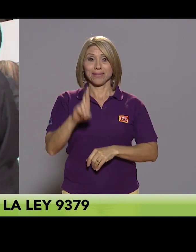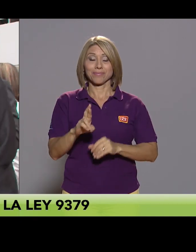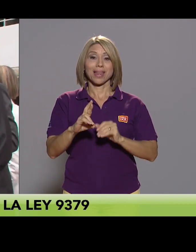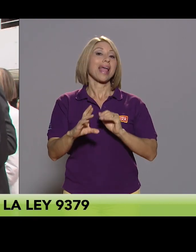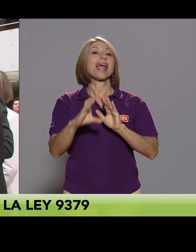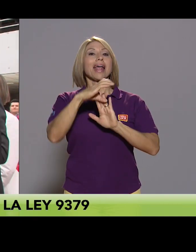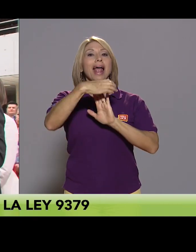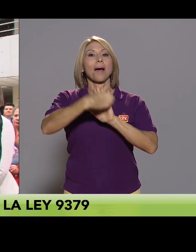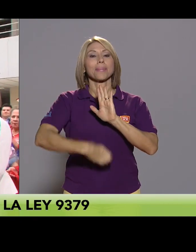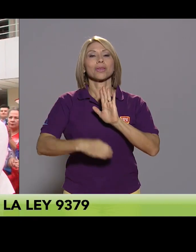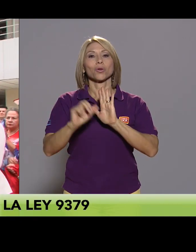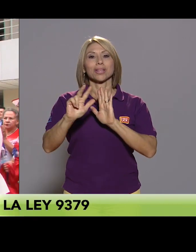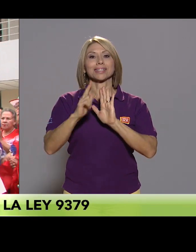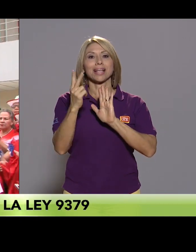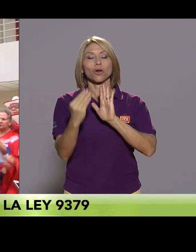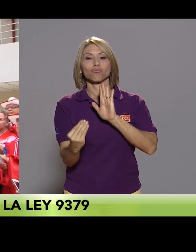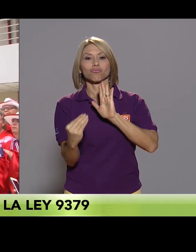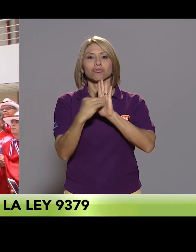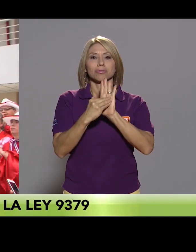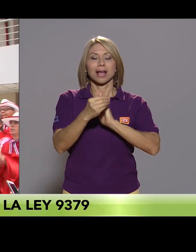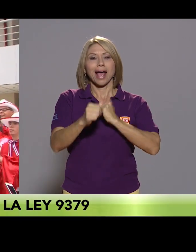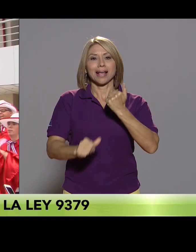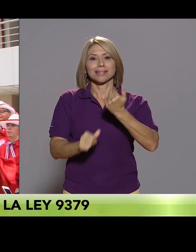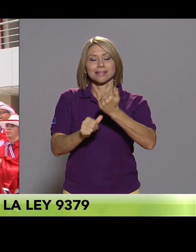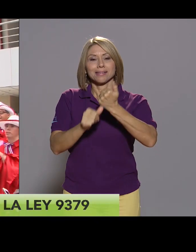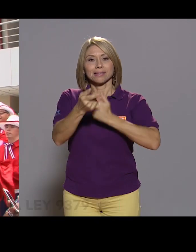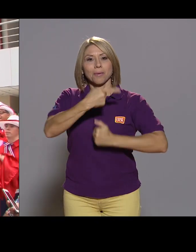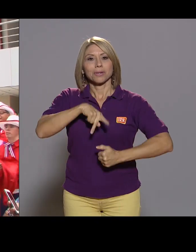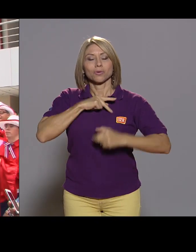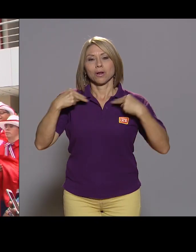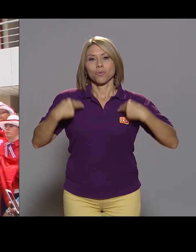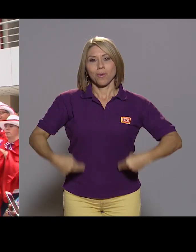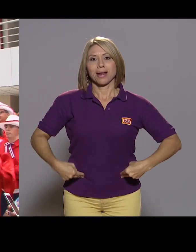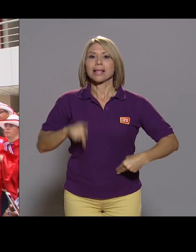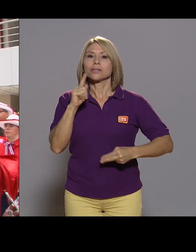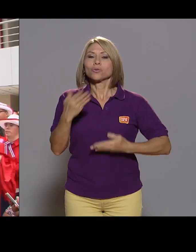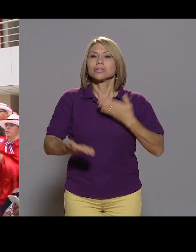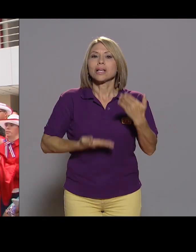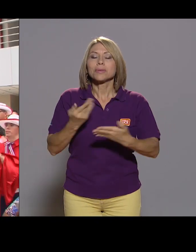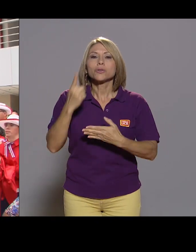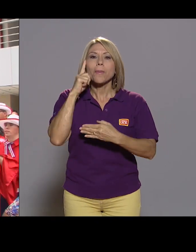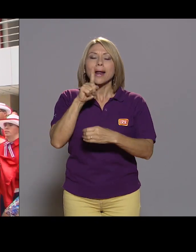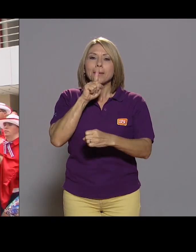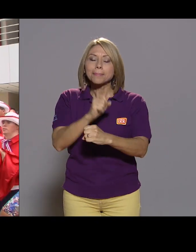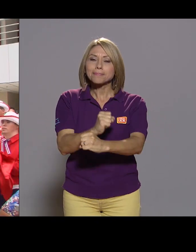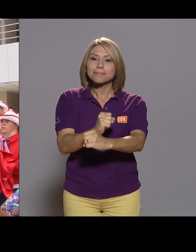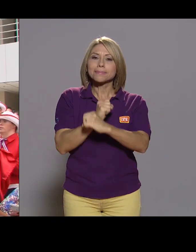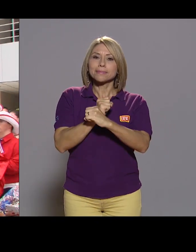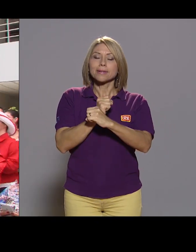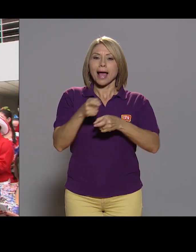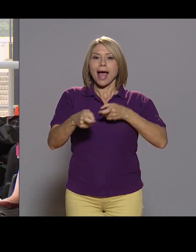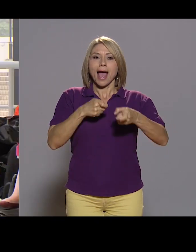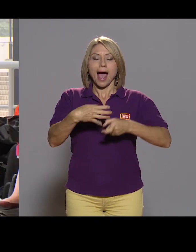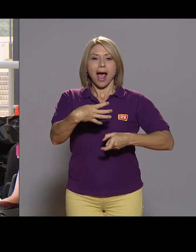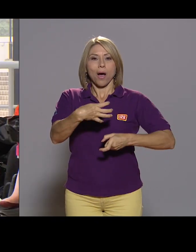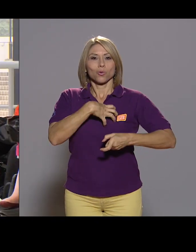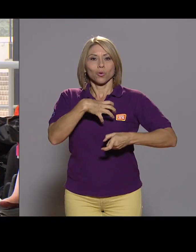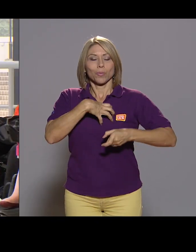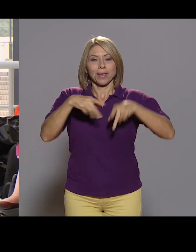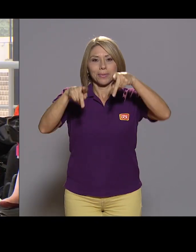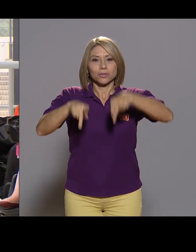establece en su capítulo 3 la asistencia personal humana como servicio para garantizar la autonomía de las personas con